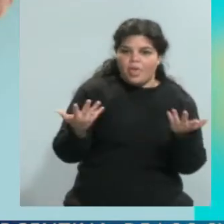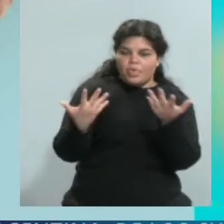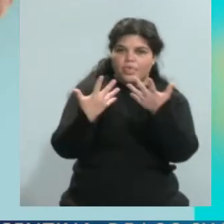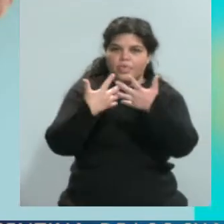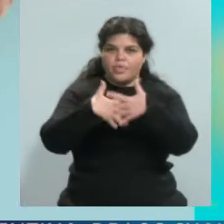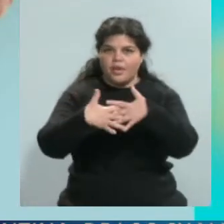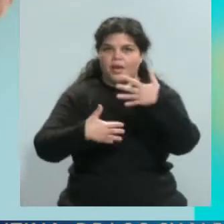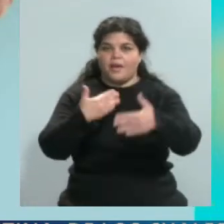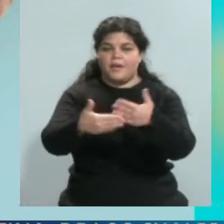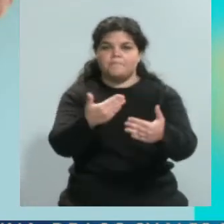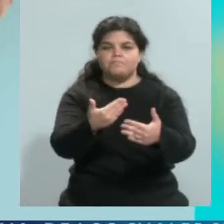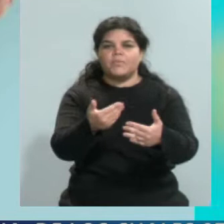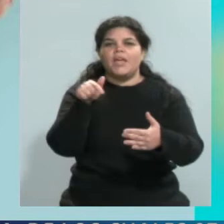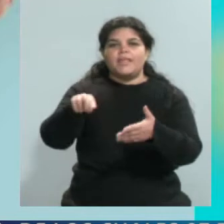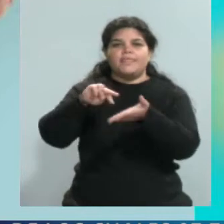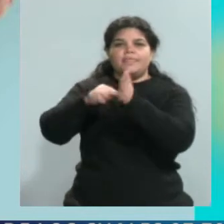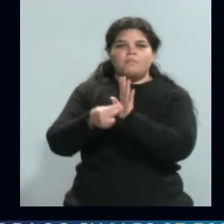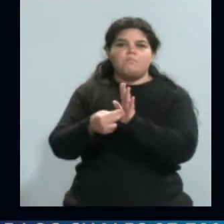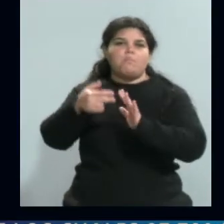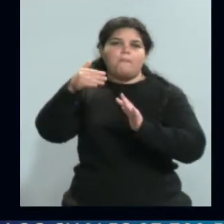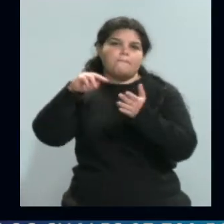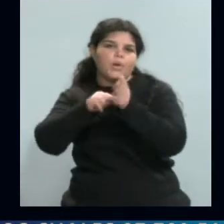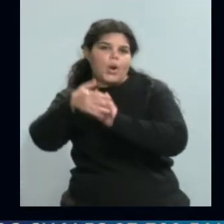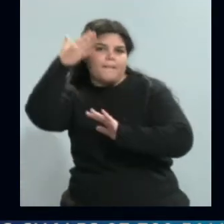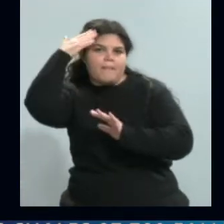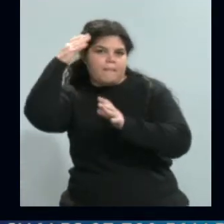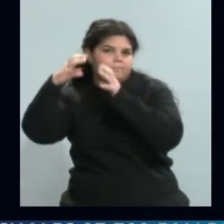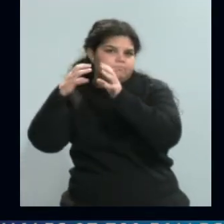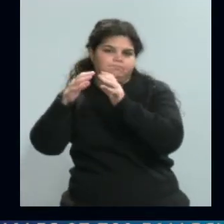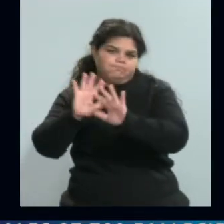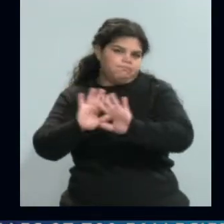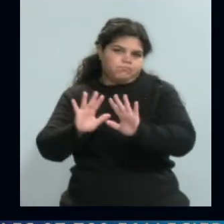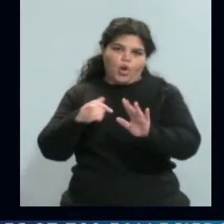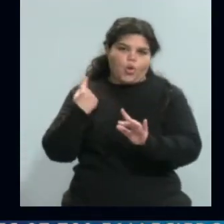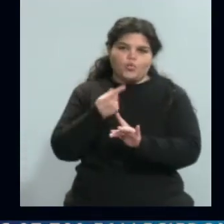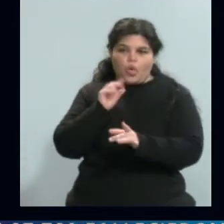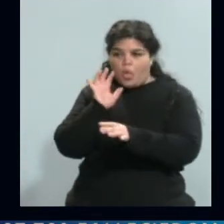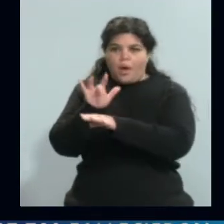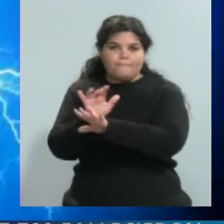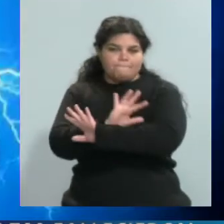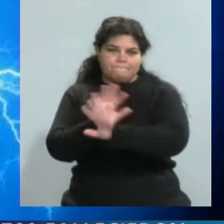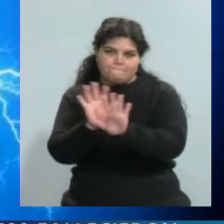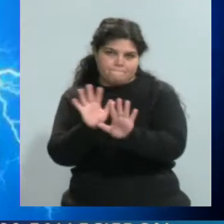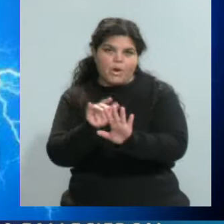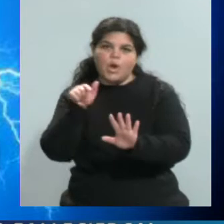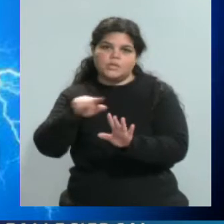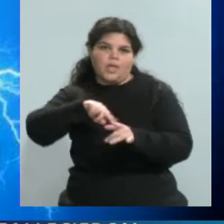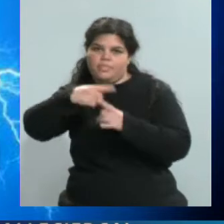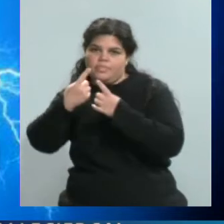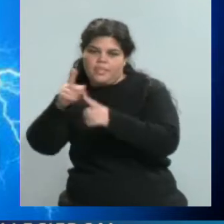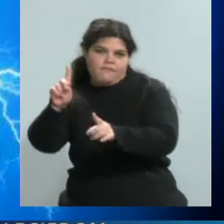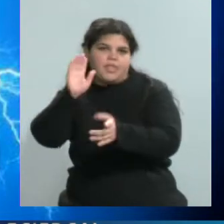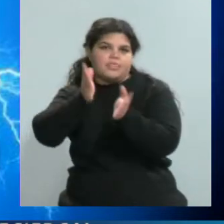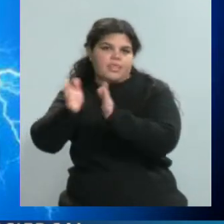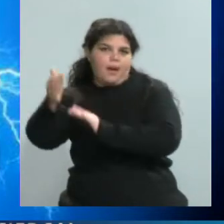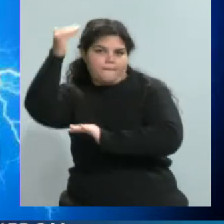tengan patología, porque eso nosotros no atendemos, ¿no? Para eso están los especialistas, claro. Y estos son los terapeutas. Nosotros lo que